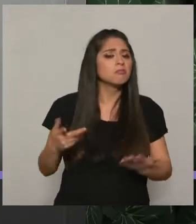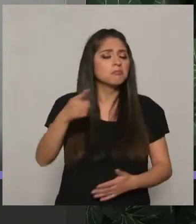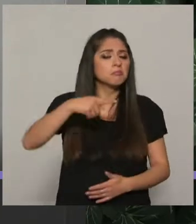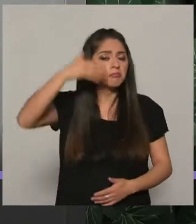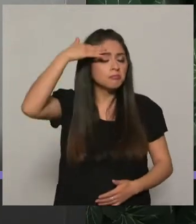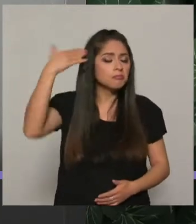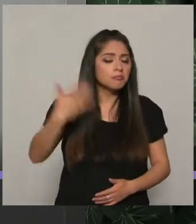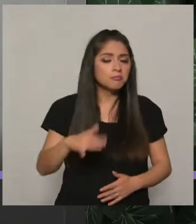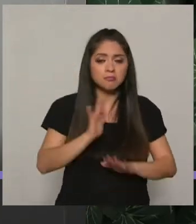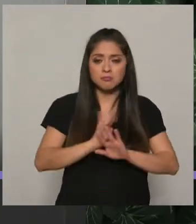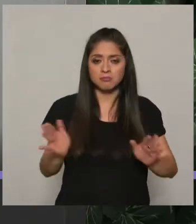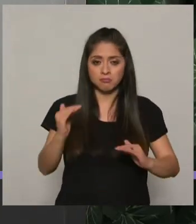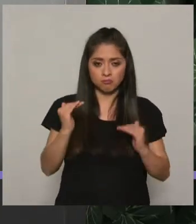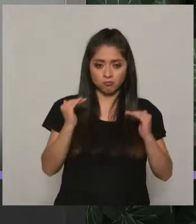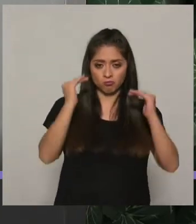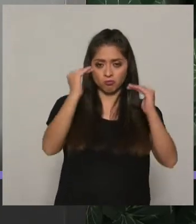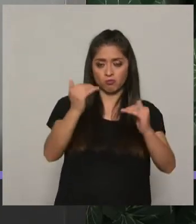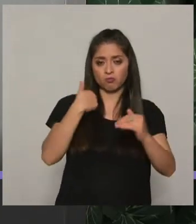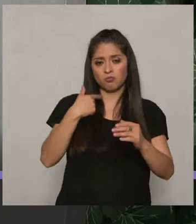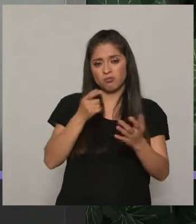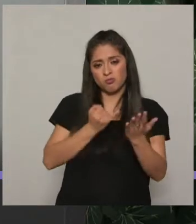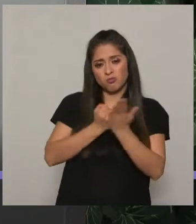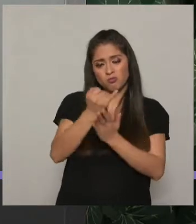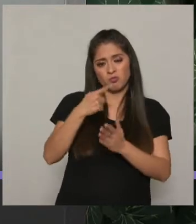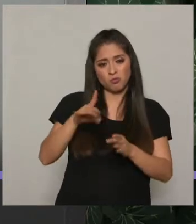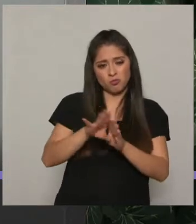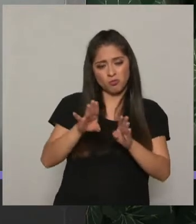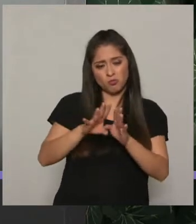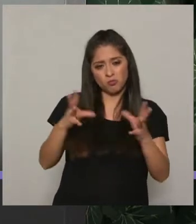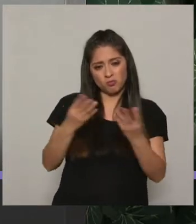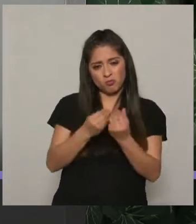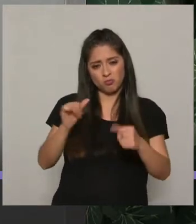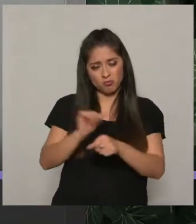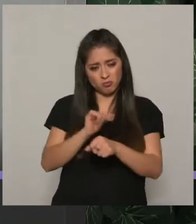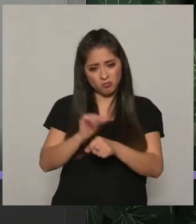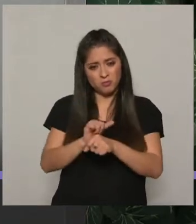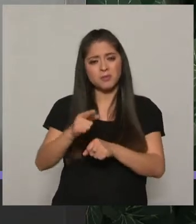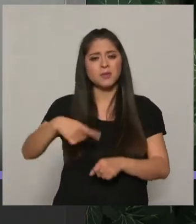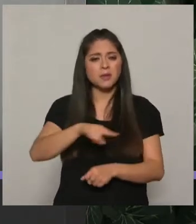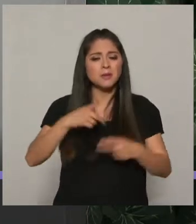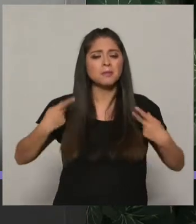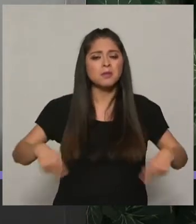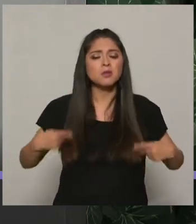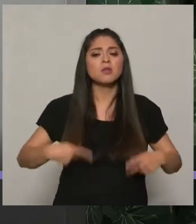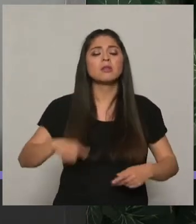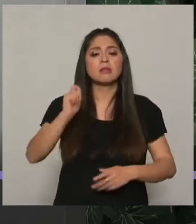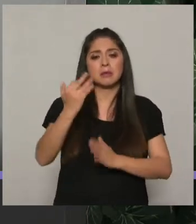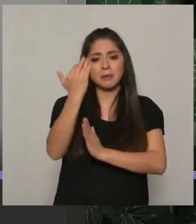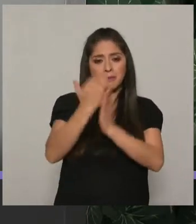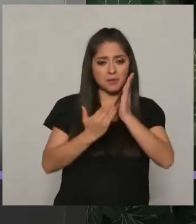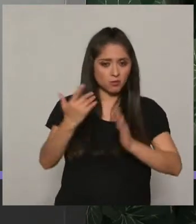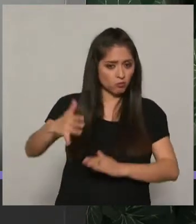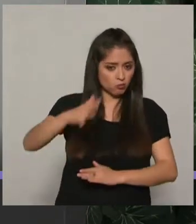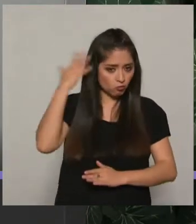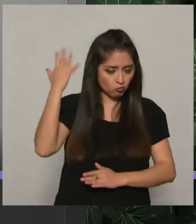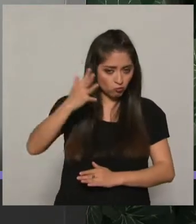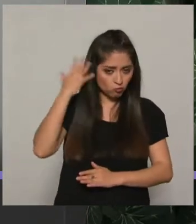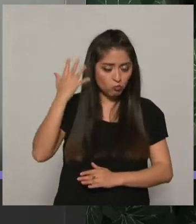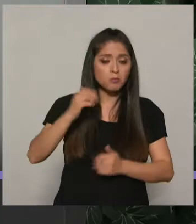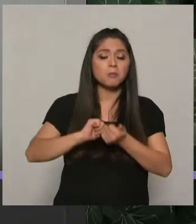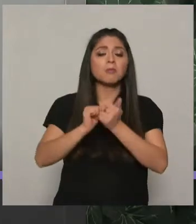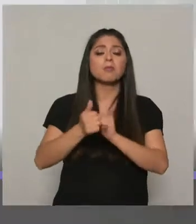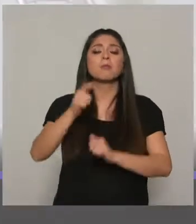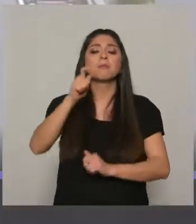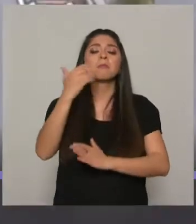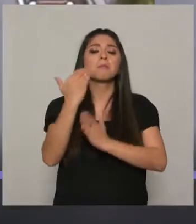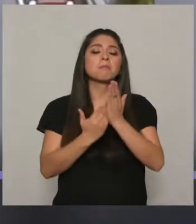tenemos la mayor cantidad de hechos de tránsito, para que en estos puntos la gente, uno, reduzca la velocidad y obviamente el tipo de